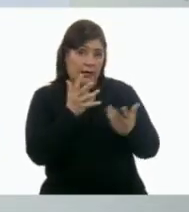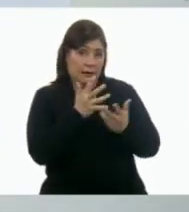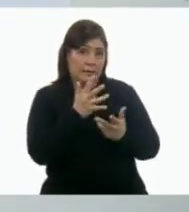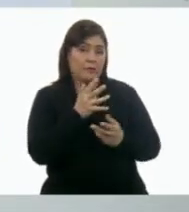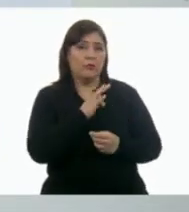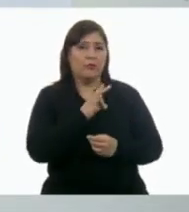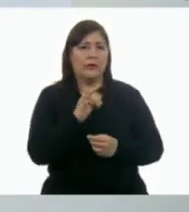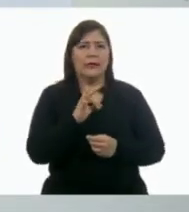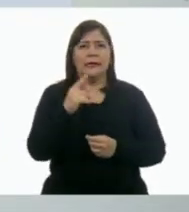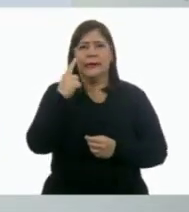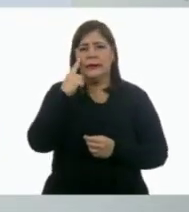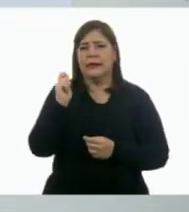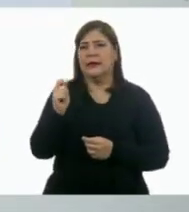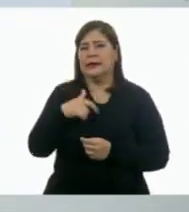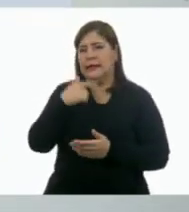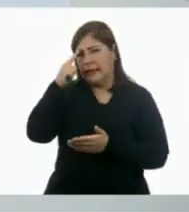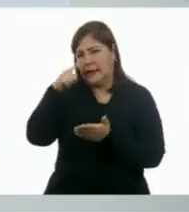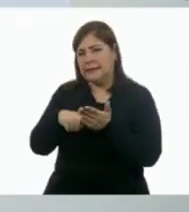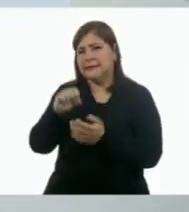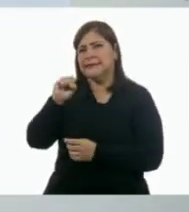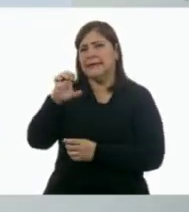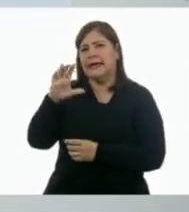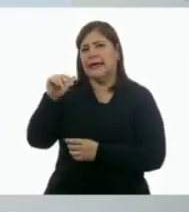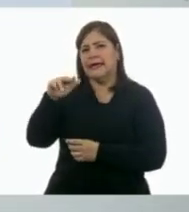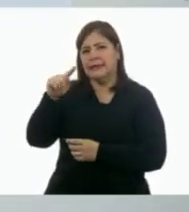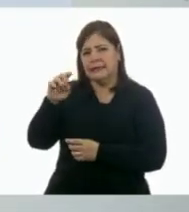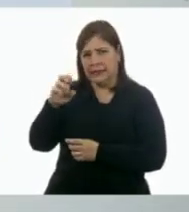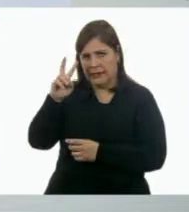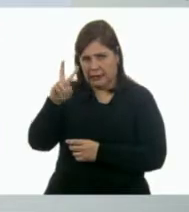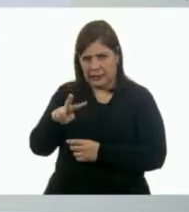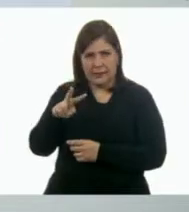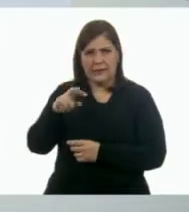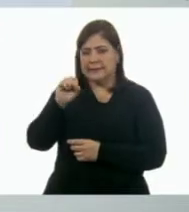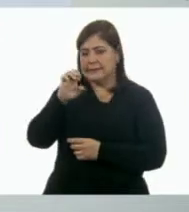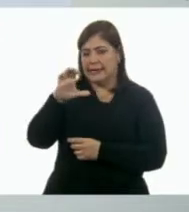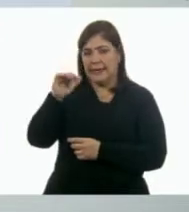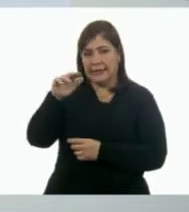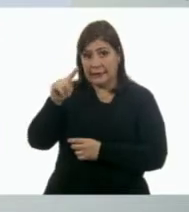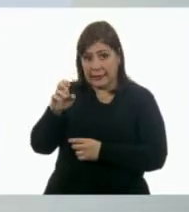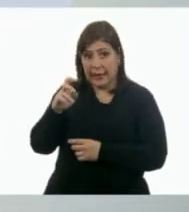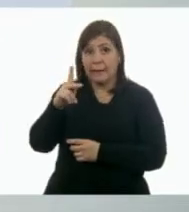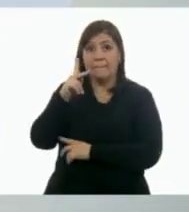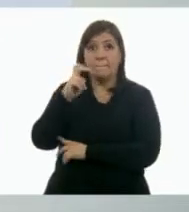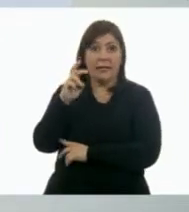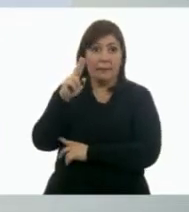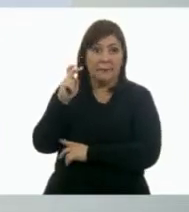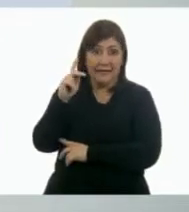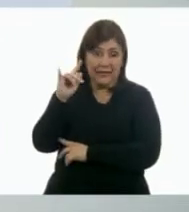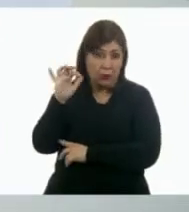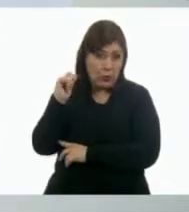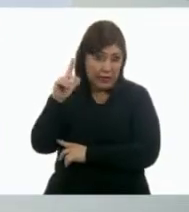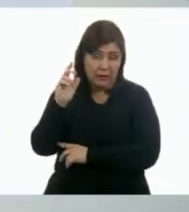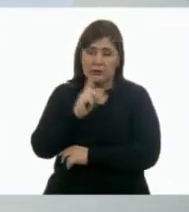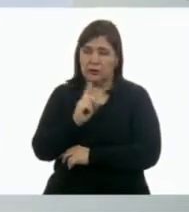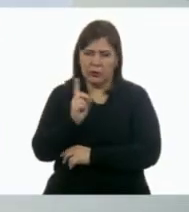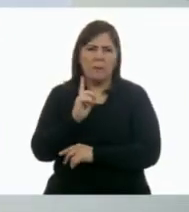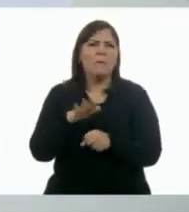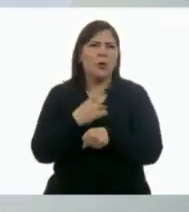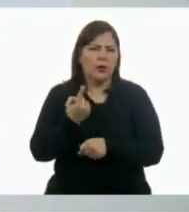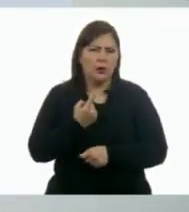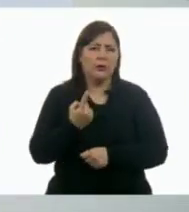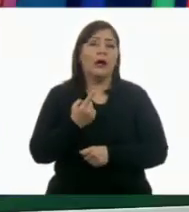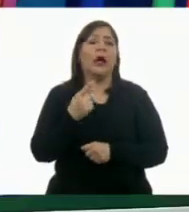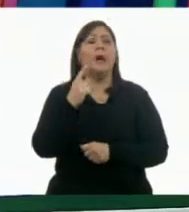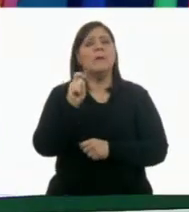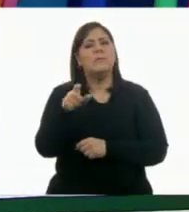Entonces sería una secante. Sería una secante nada más, no una secante perpendicular. ¿Por qué, Ton? Porque no sabemos